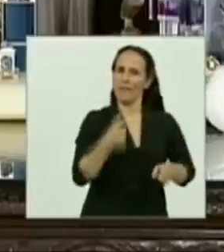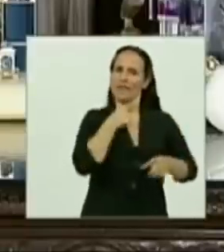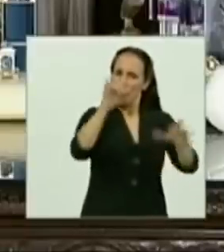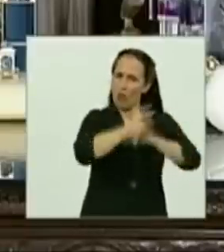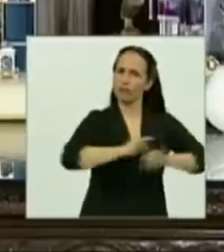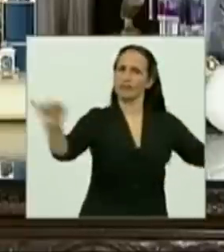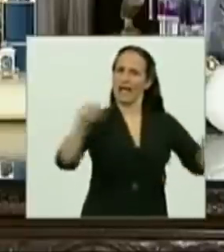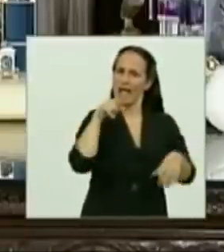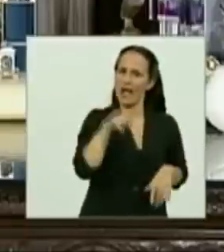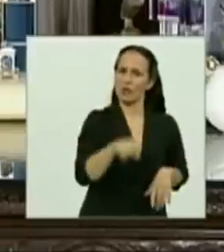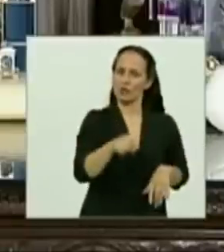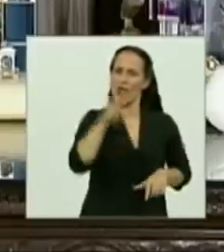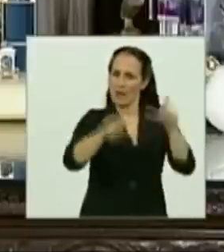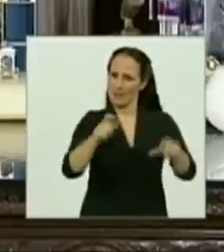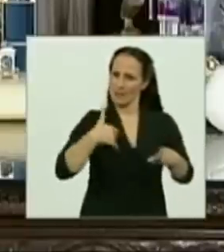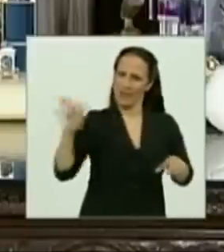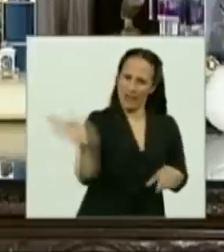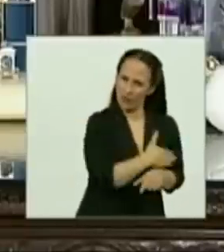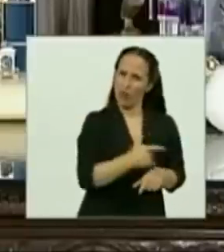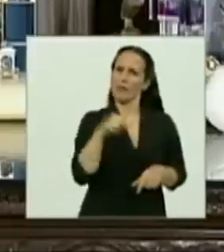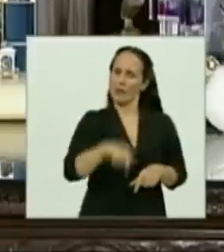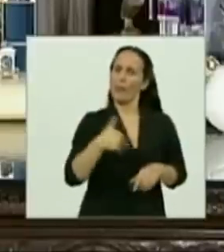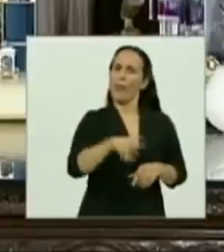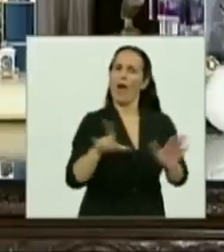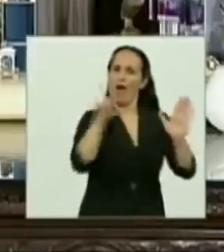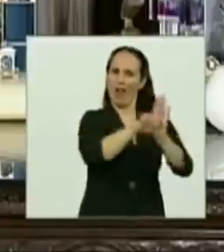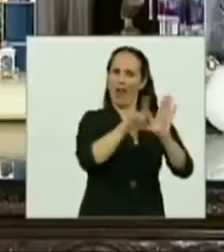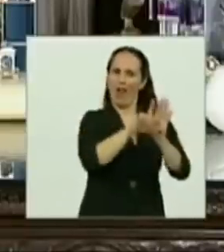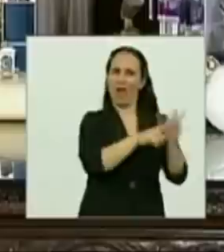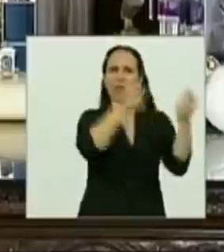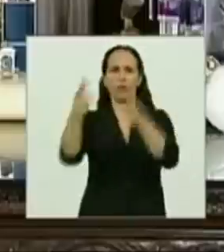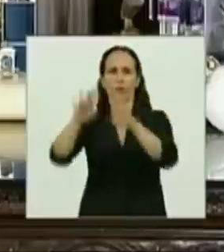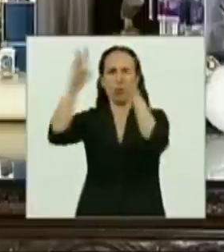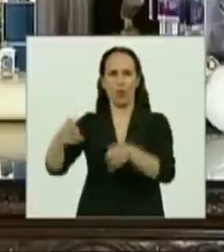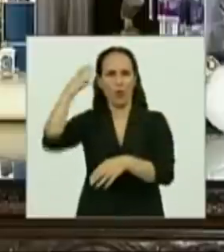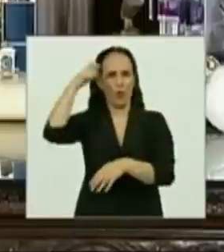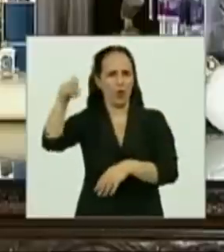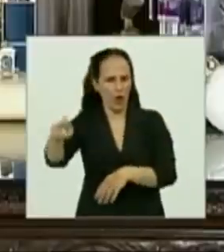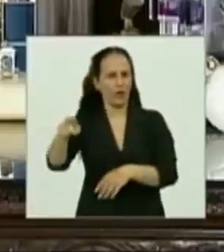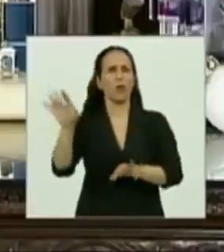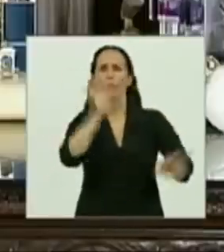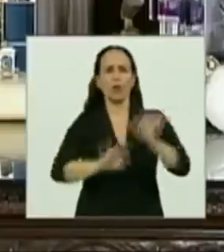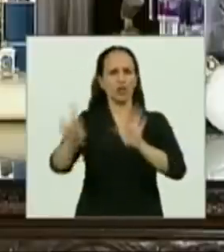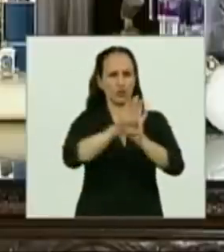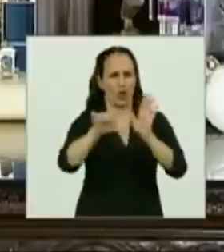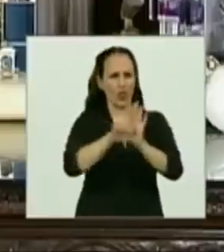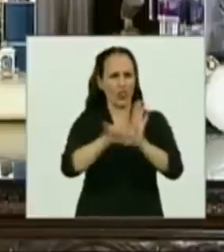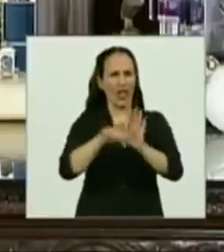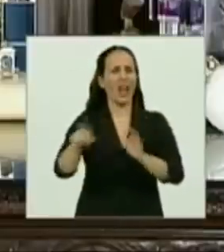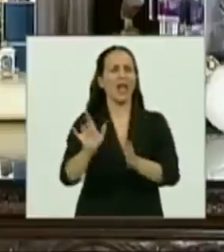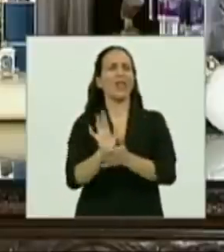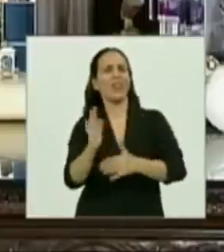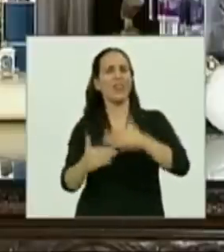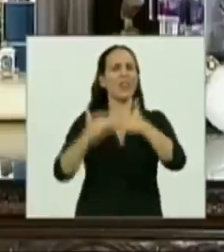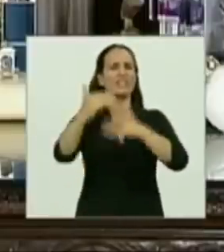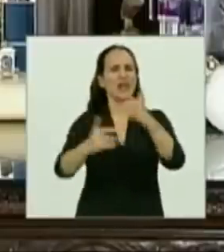todos mis compatriotas que vamos a enviar una ley al Congreso de la Nación, que es el proyecto de ley de desarrollo